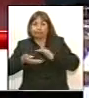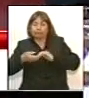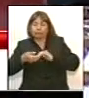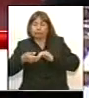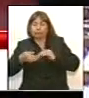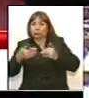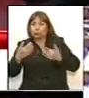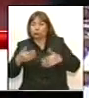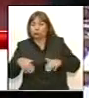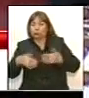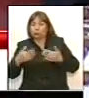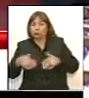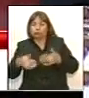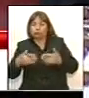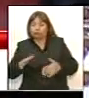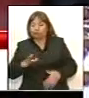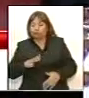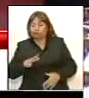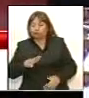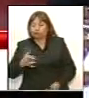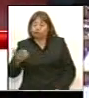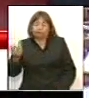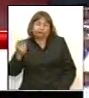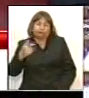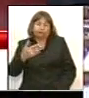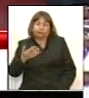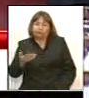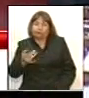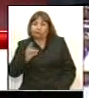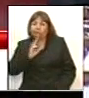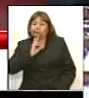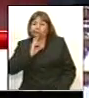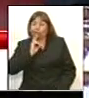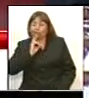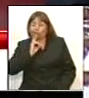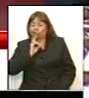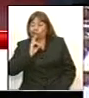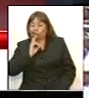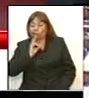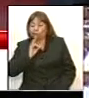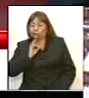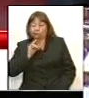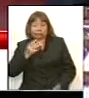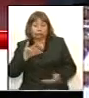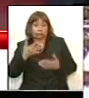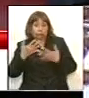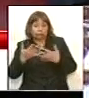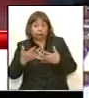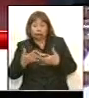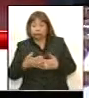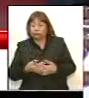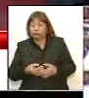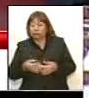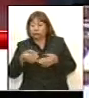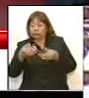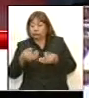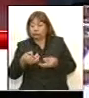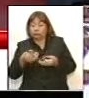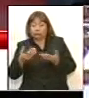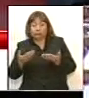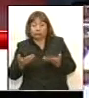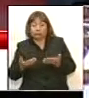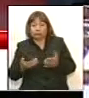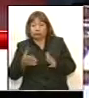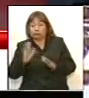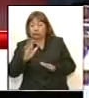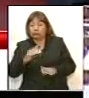afectados por políticas de migración donde, por ejemplo, en Estados Unidos ya son migrantes mucho tiempo, ciertamente ilegales, pero sus